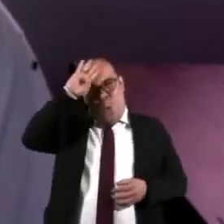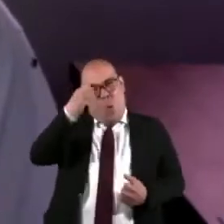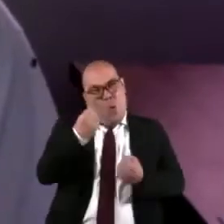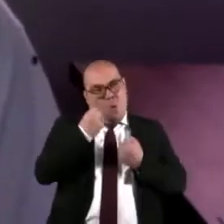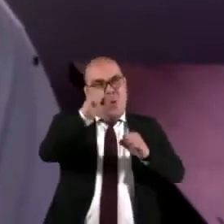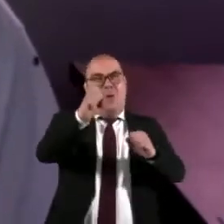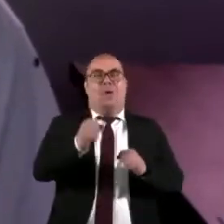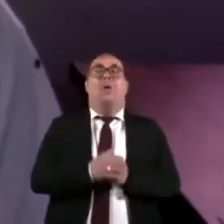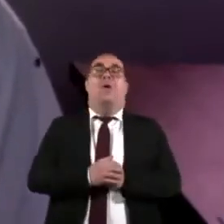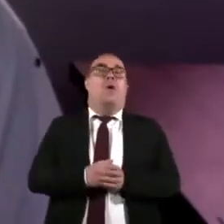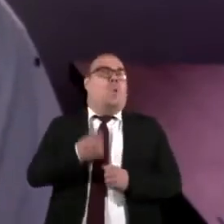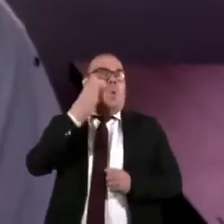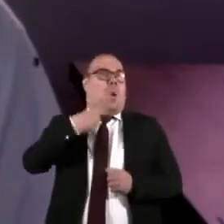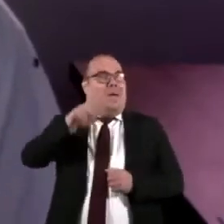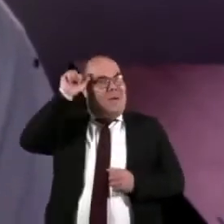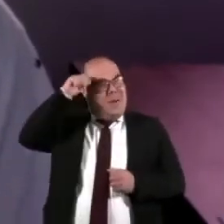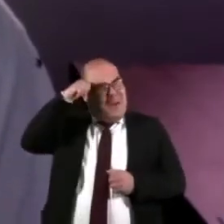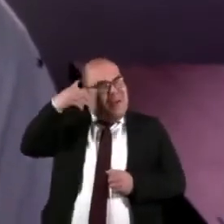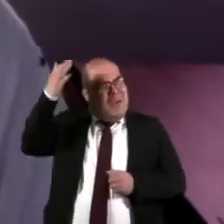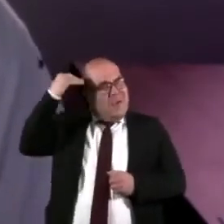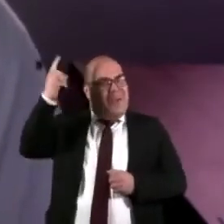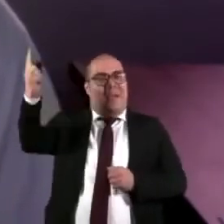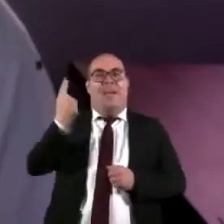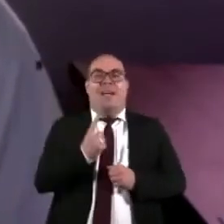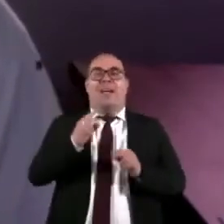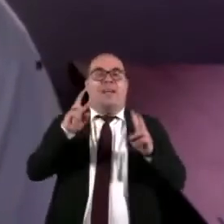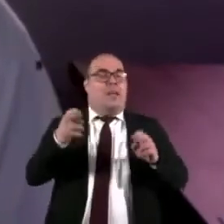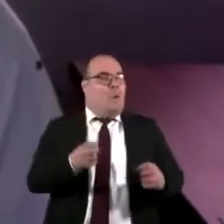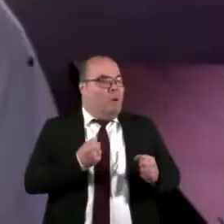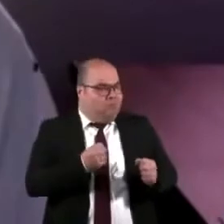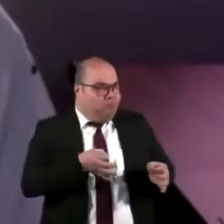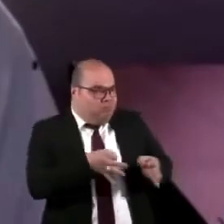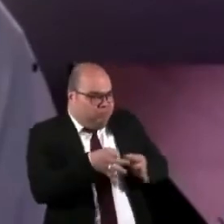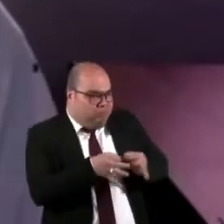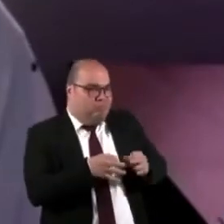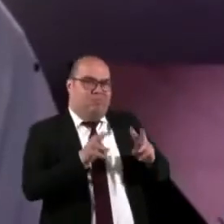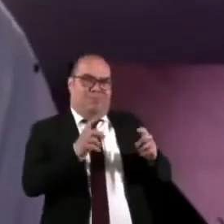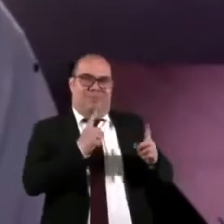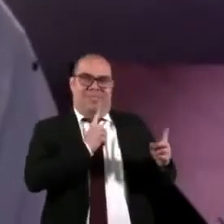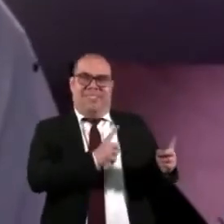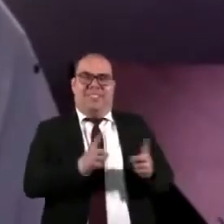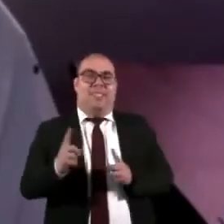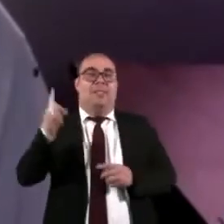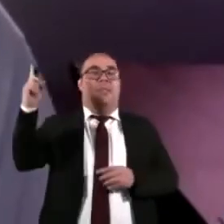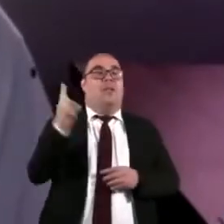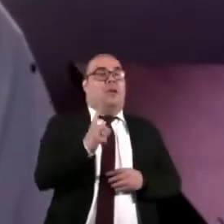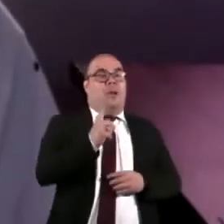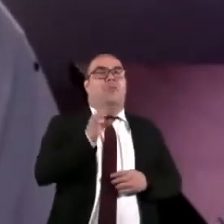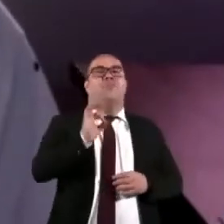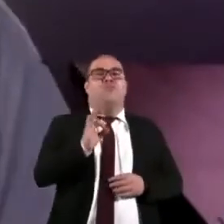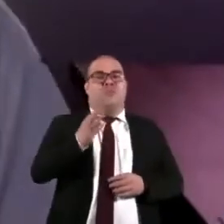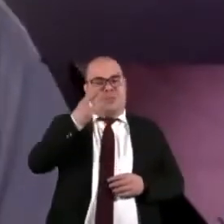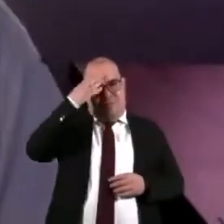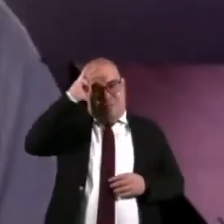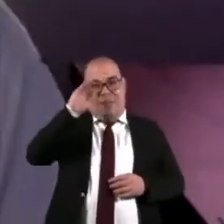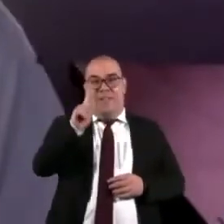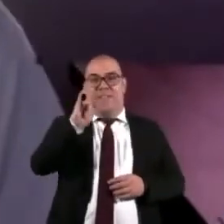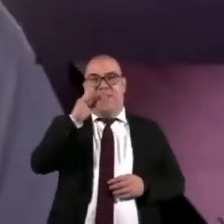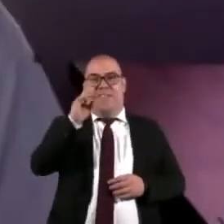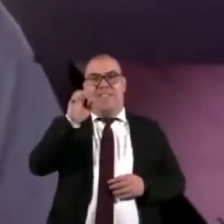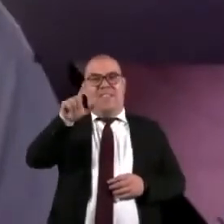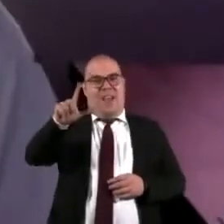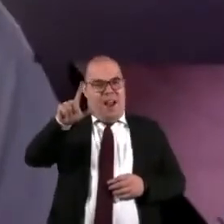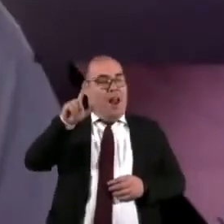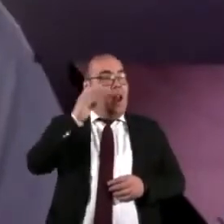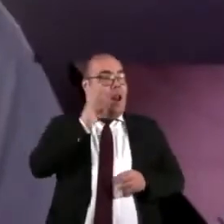Radio Habana Cuba y de respuesta me enviaron un discurso de Fidel que llama La Historia Maxwell Verá. Todos los elementos